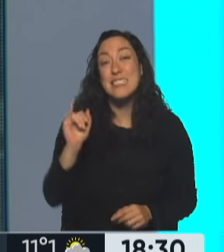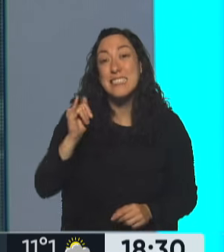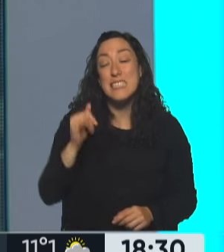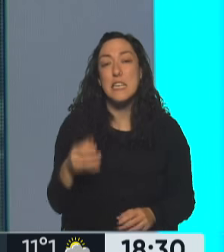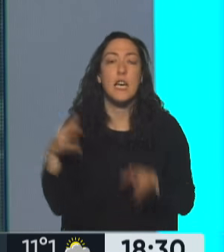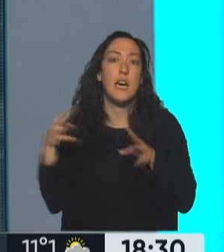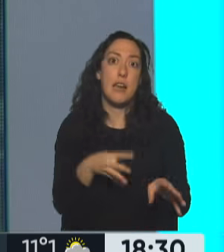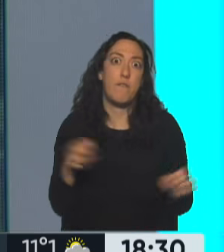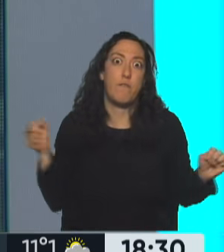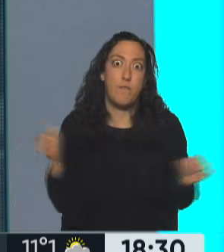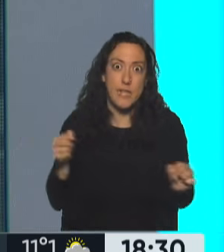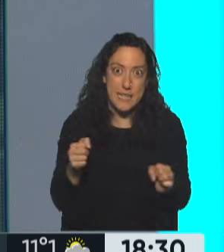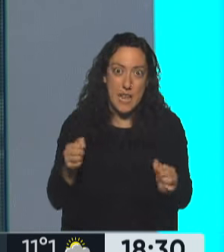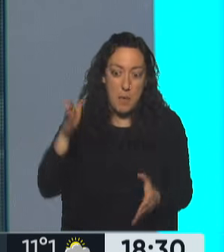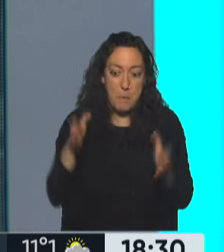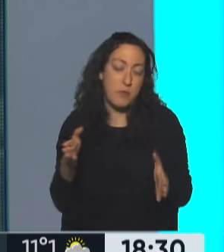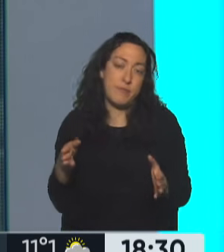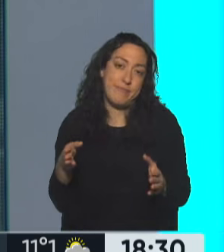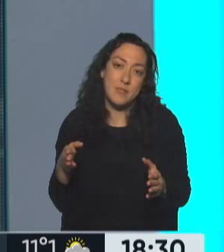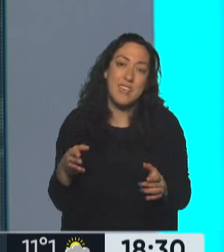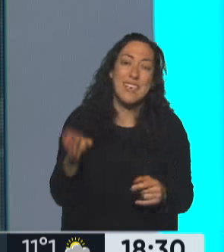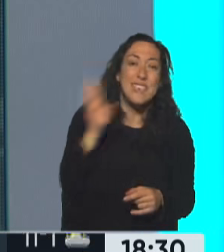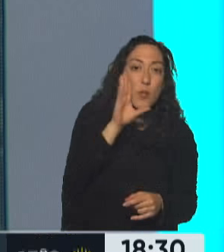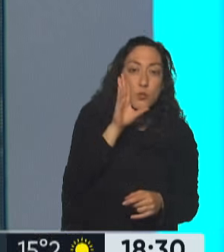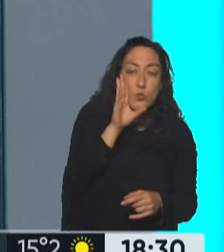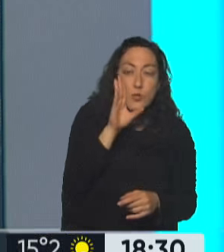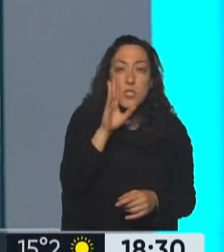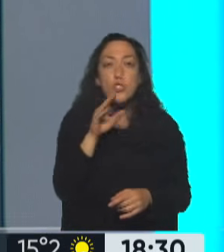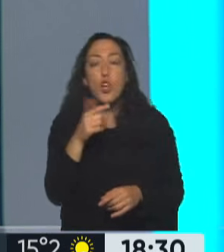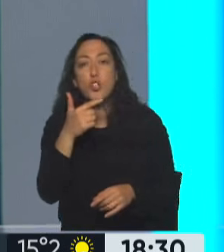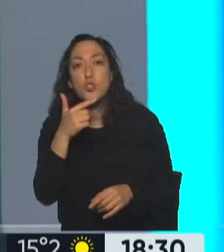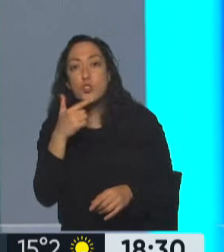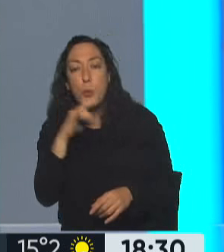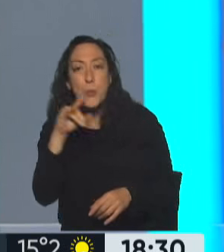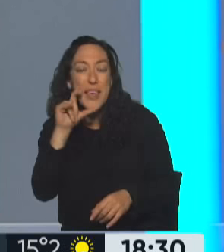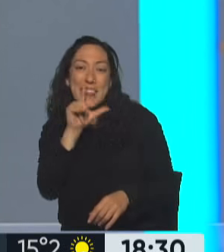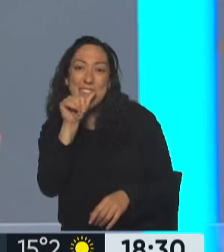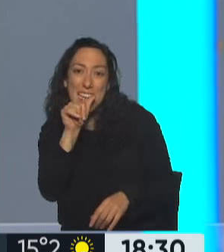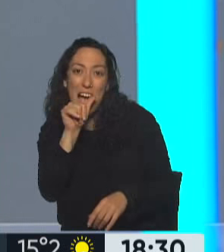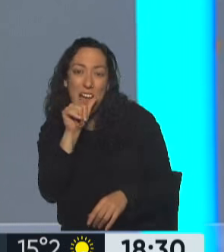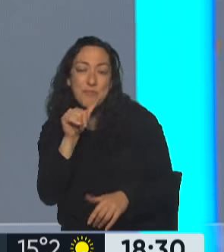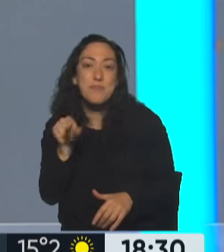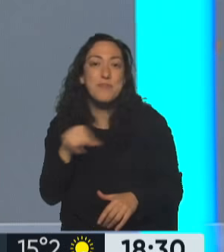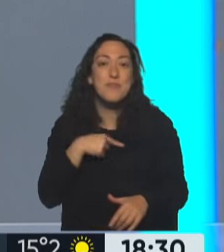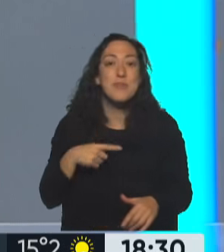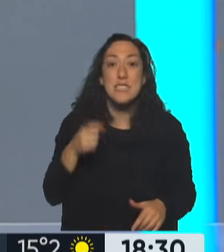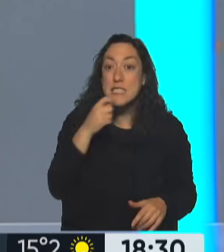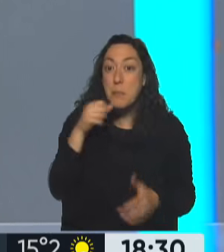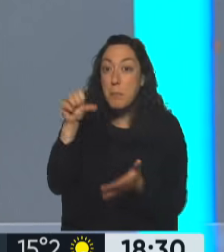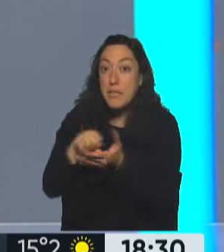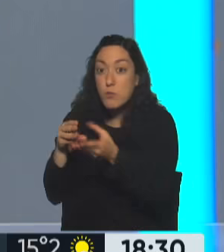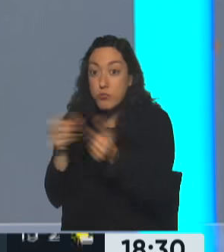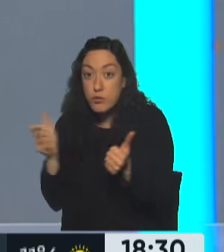Fría. La Guerra Fría era entre Estados Unidos y la Unión Soviética. Así es. Si uno de los 2 países desaparecía, el otro